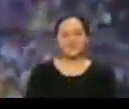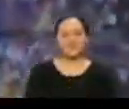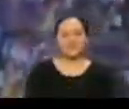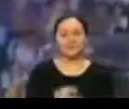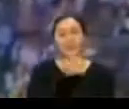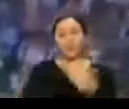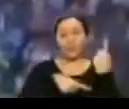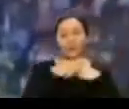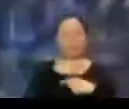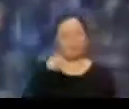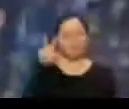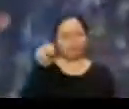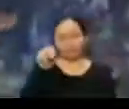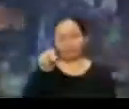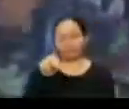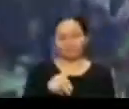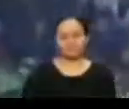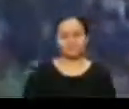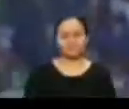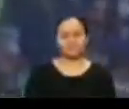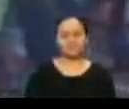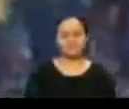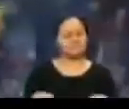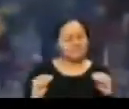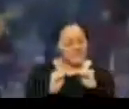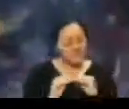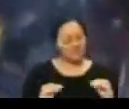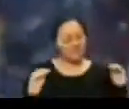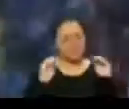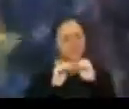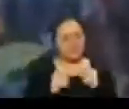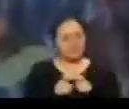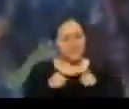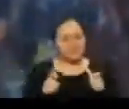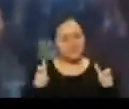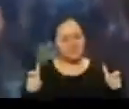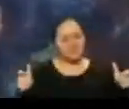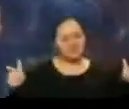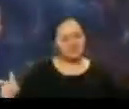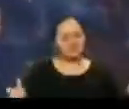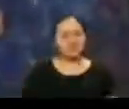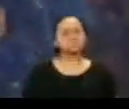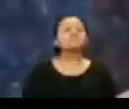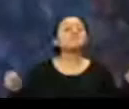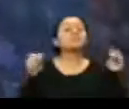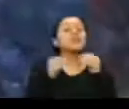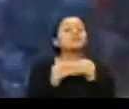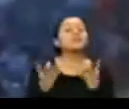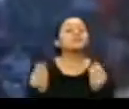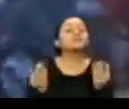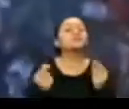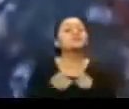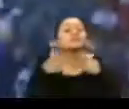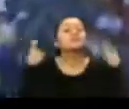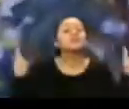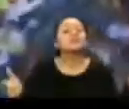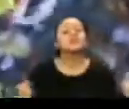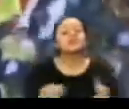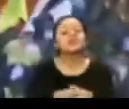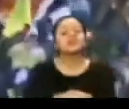pasado no volverá. Somos más. Somos más.